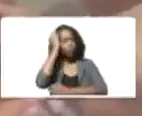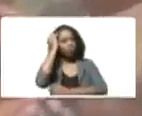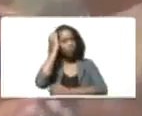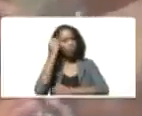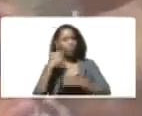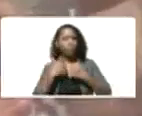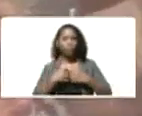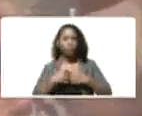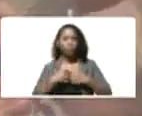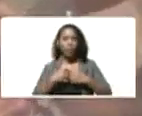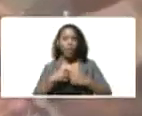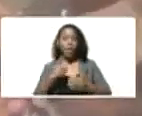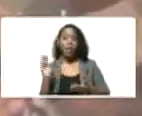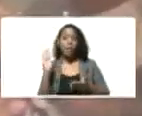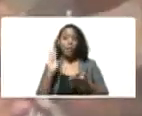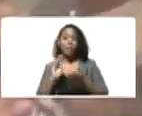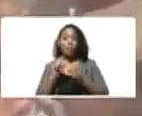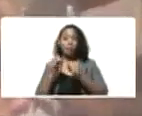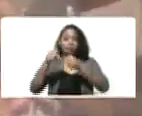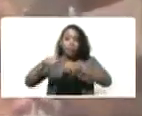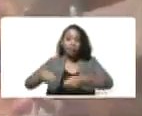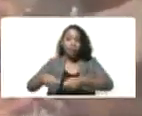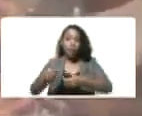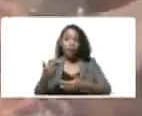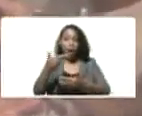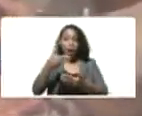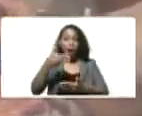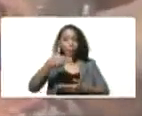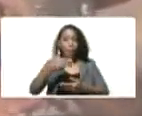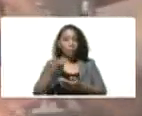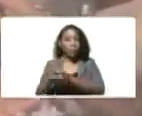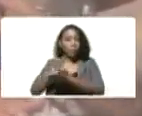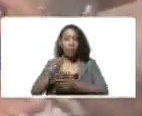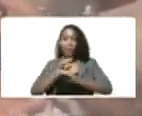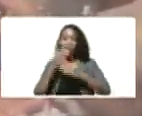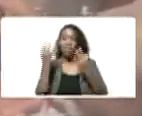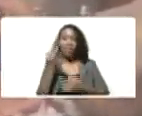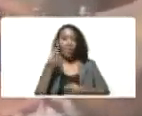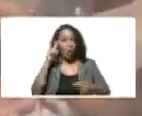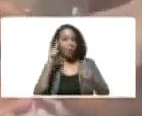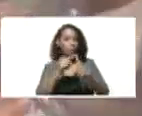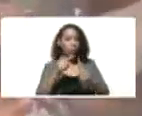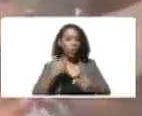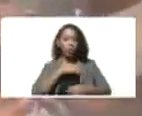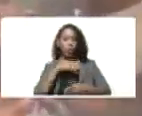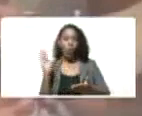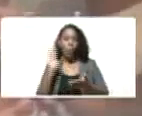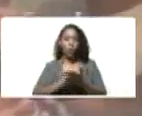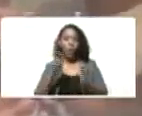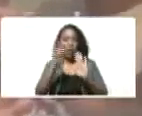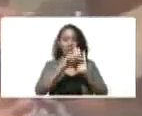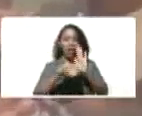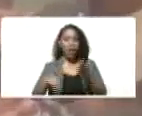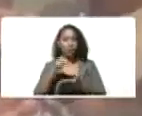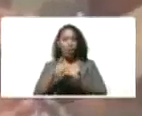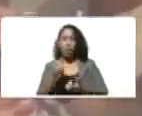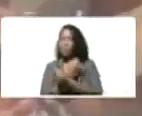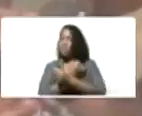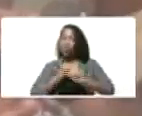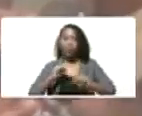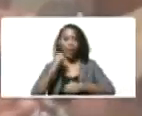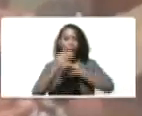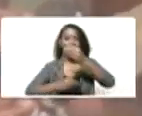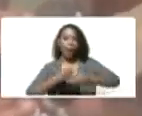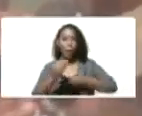y depongan las armas, porque ya en verdad los objetivos que nos hemos trazado a nivel nacional es imposible que los